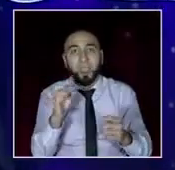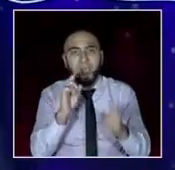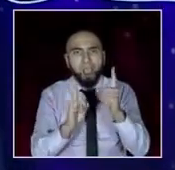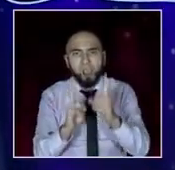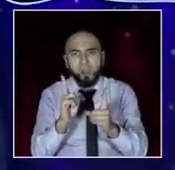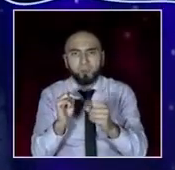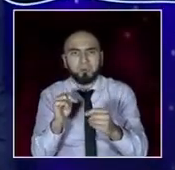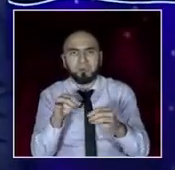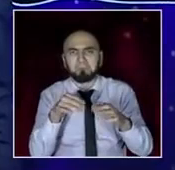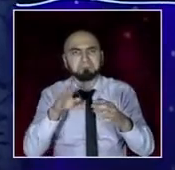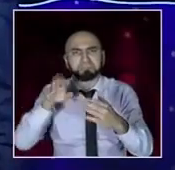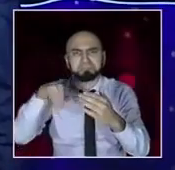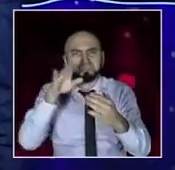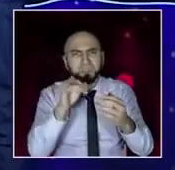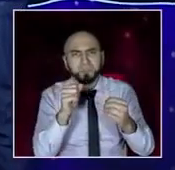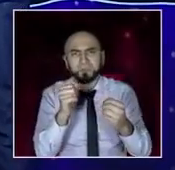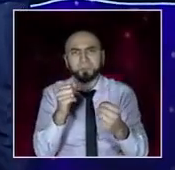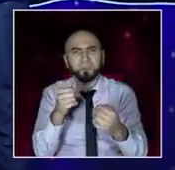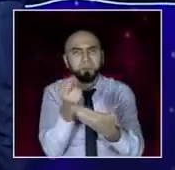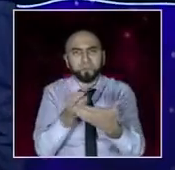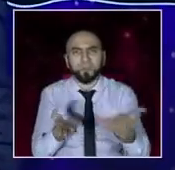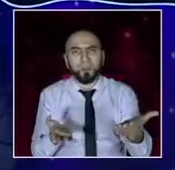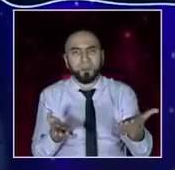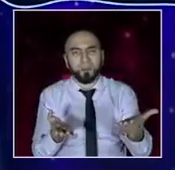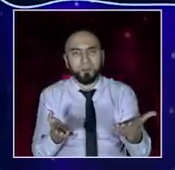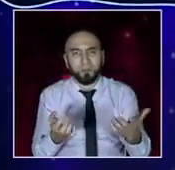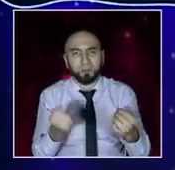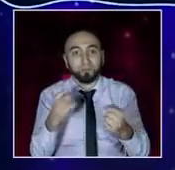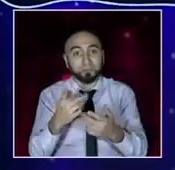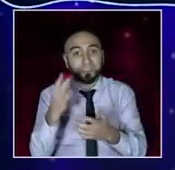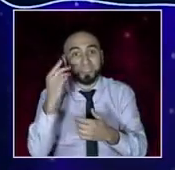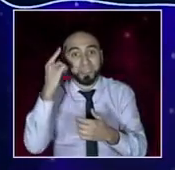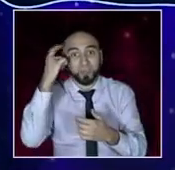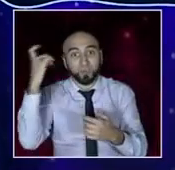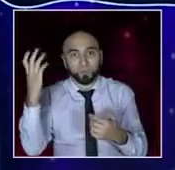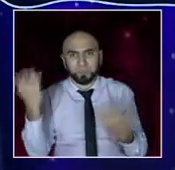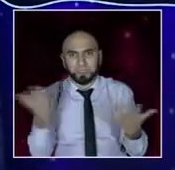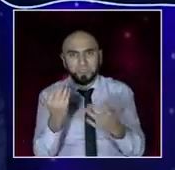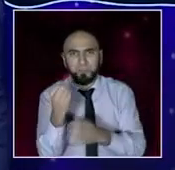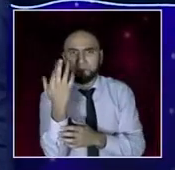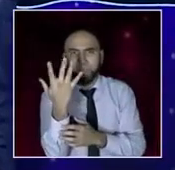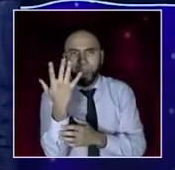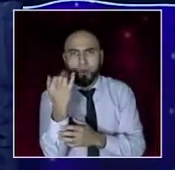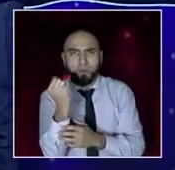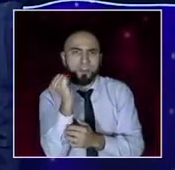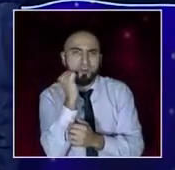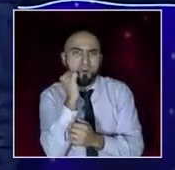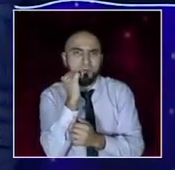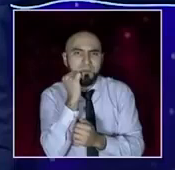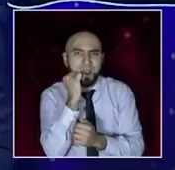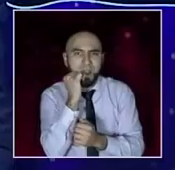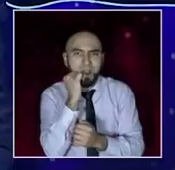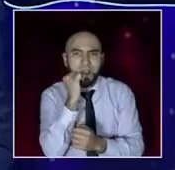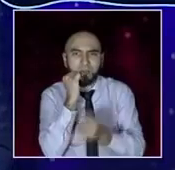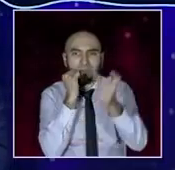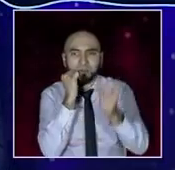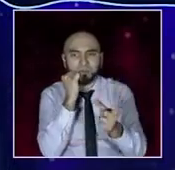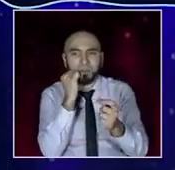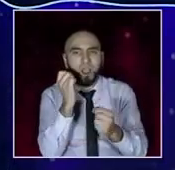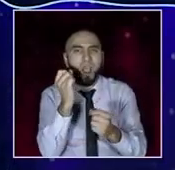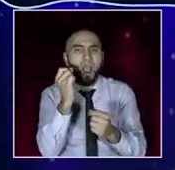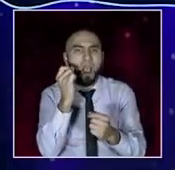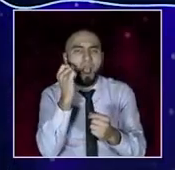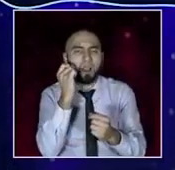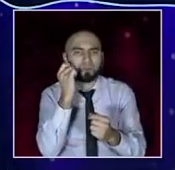broches de pintura. En la ilusión de la mano de goma, aquí la persona en azul, su